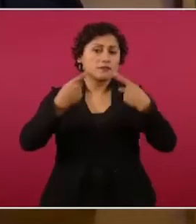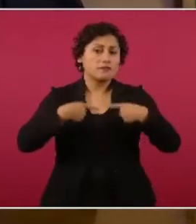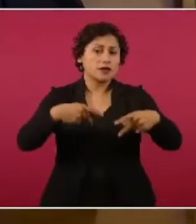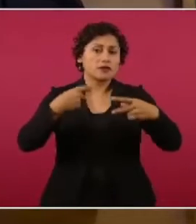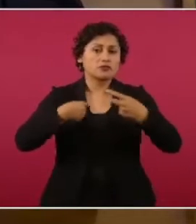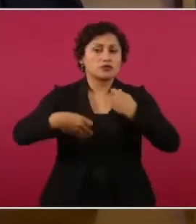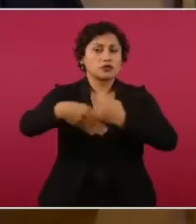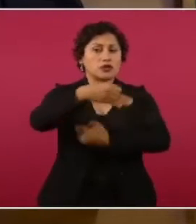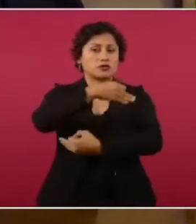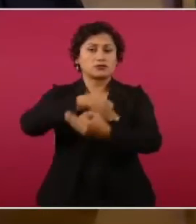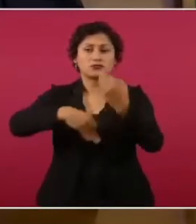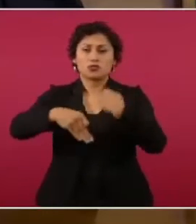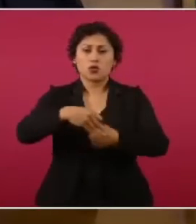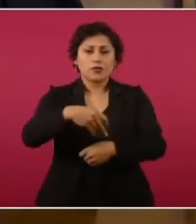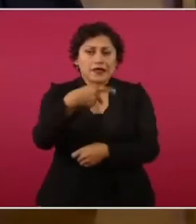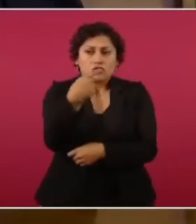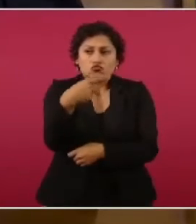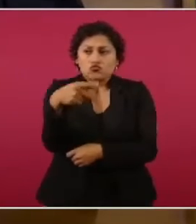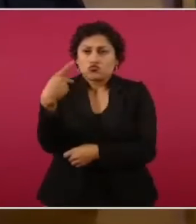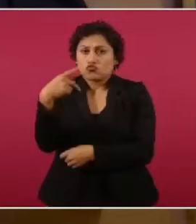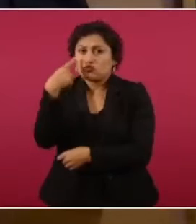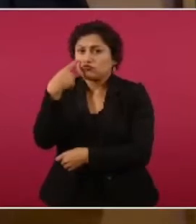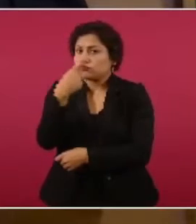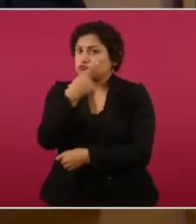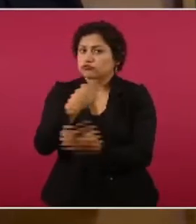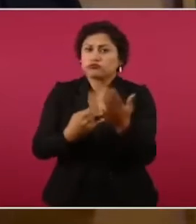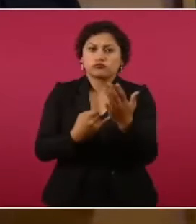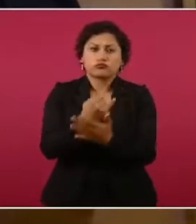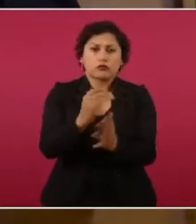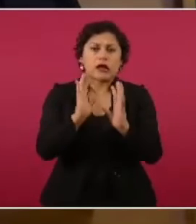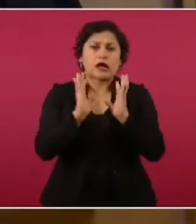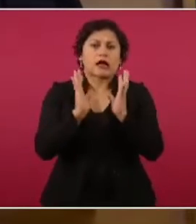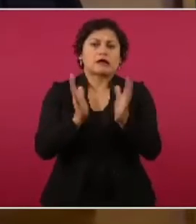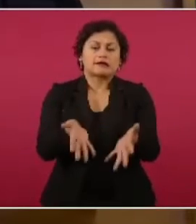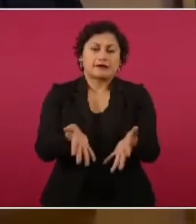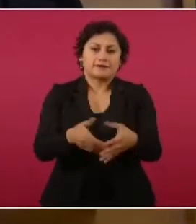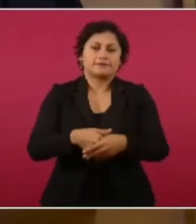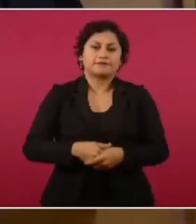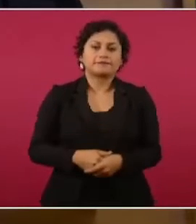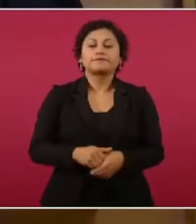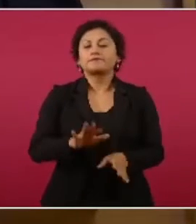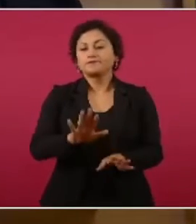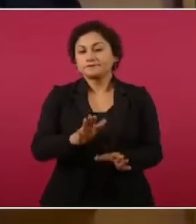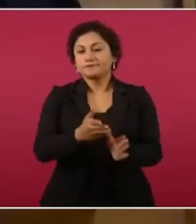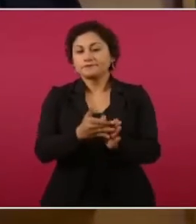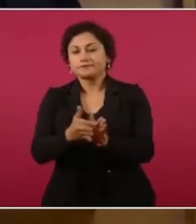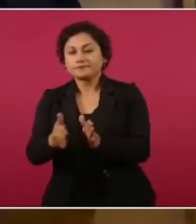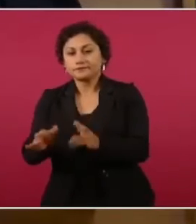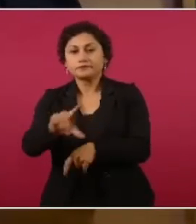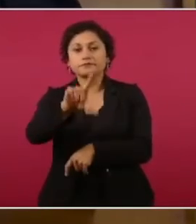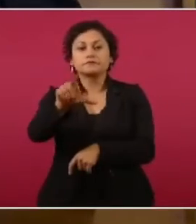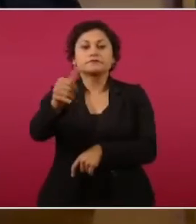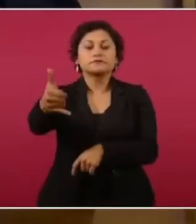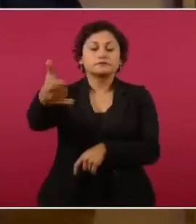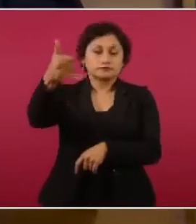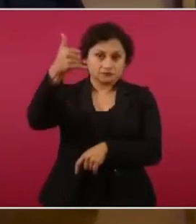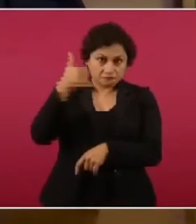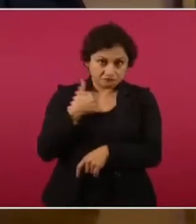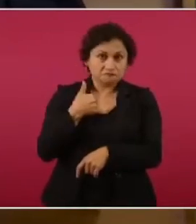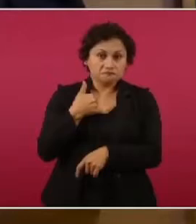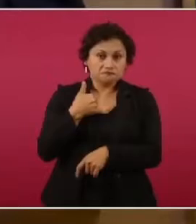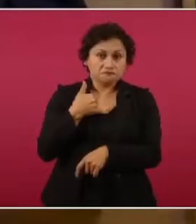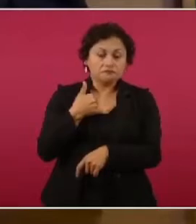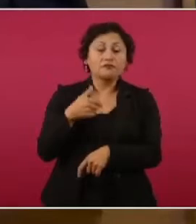háblame pasando estos días, y si piensa en el día 24 de